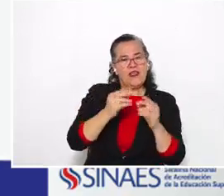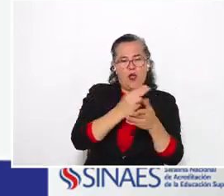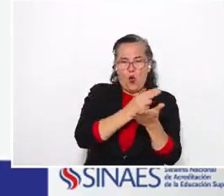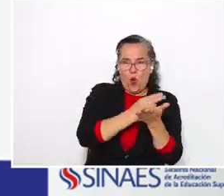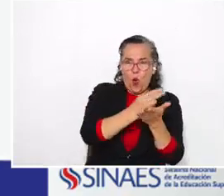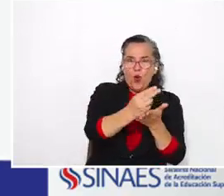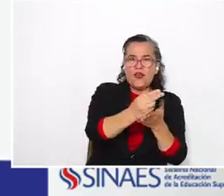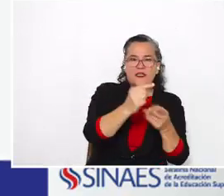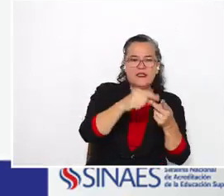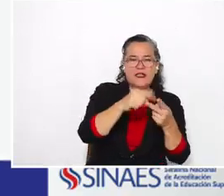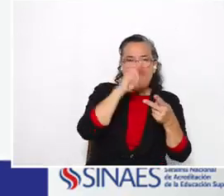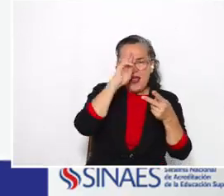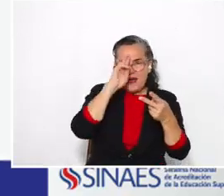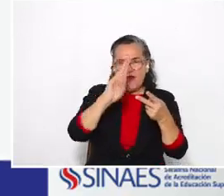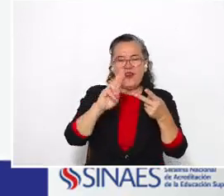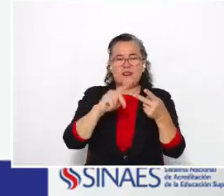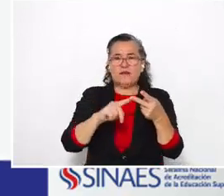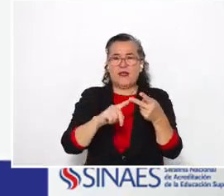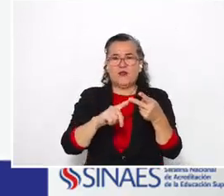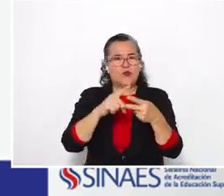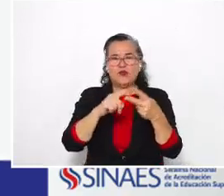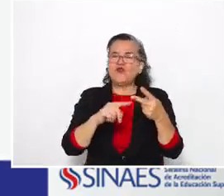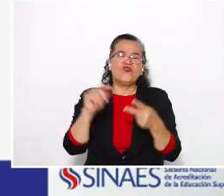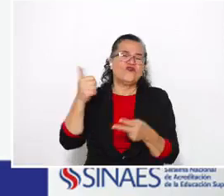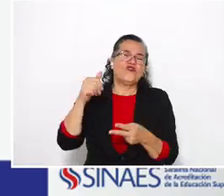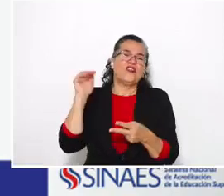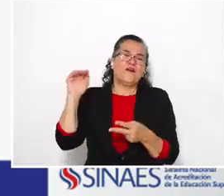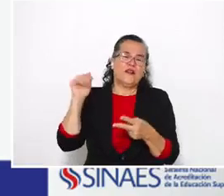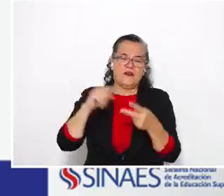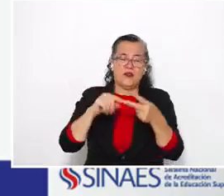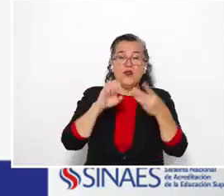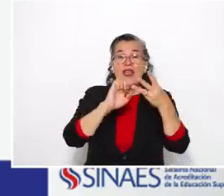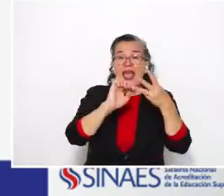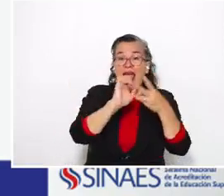honestidad, respeto, no son los 10 mandamientos, ética,